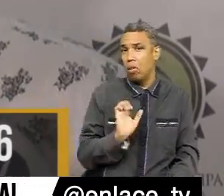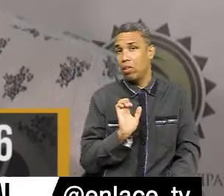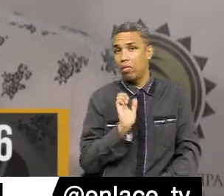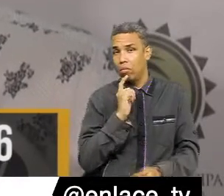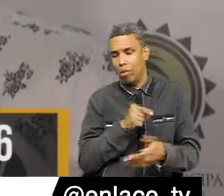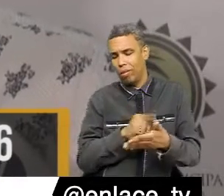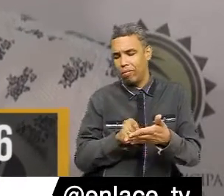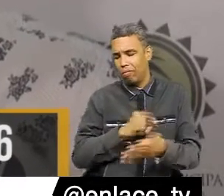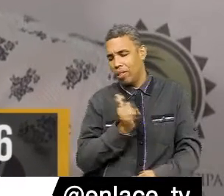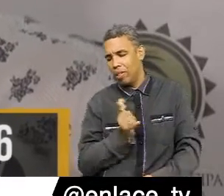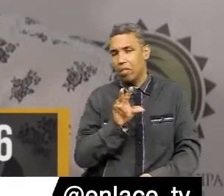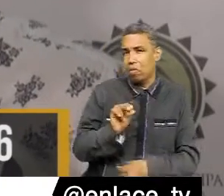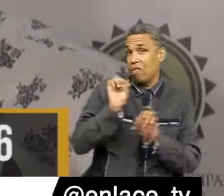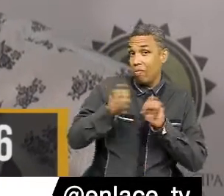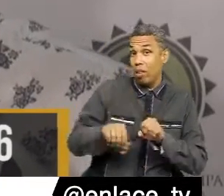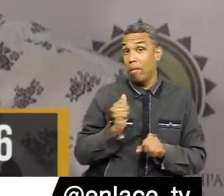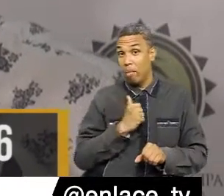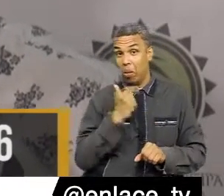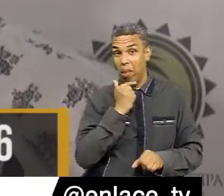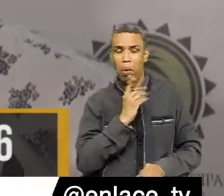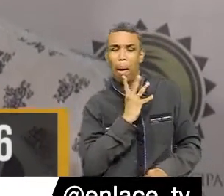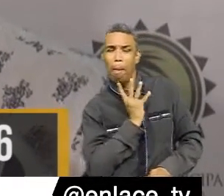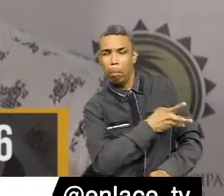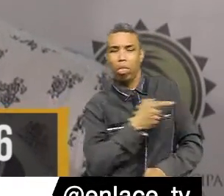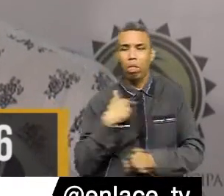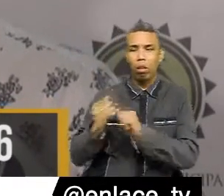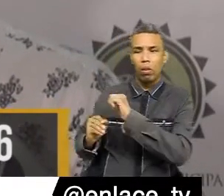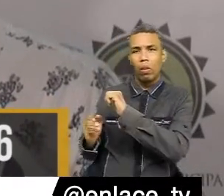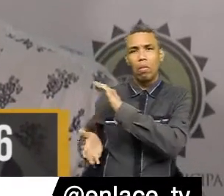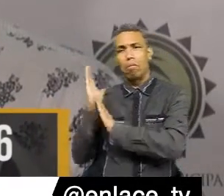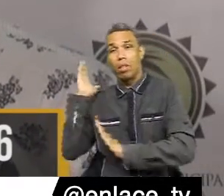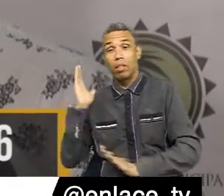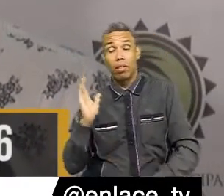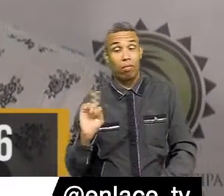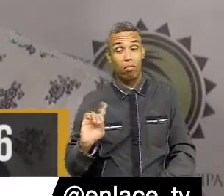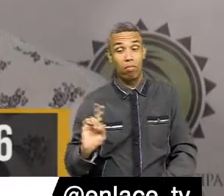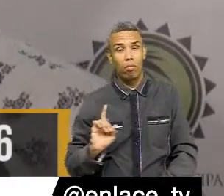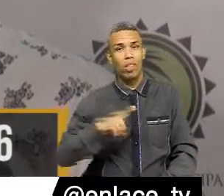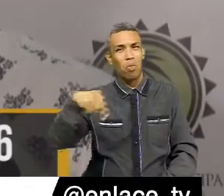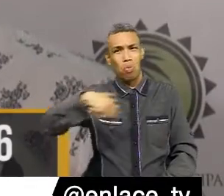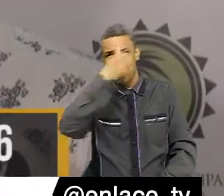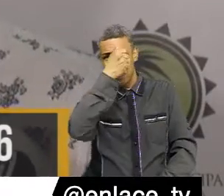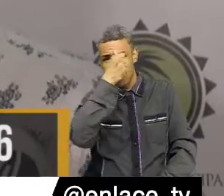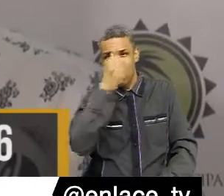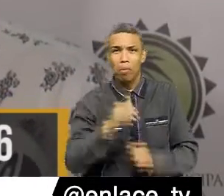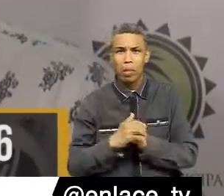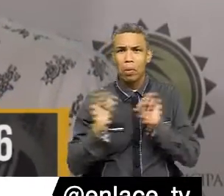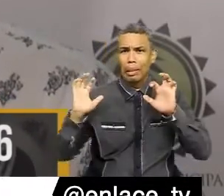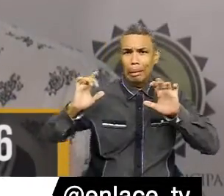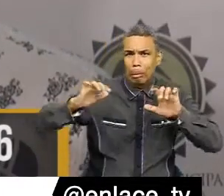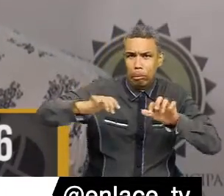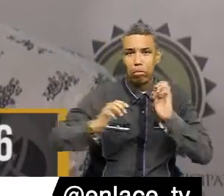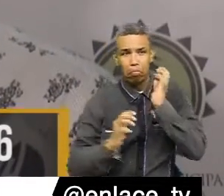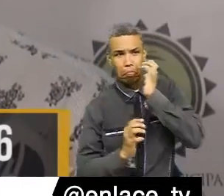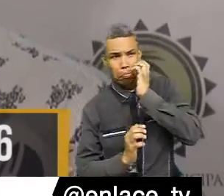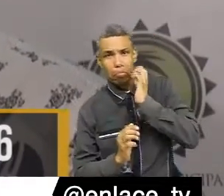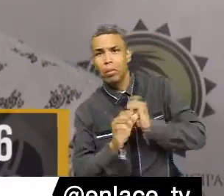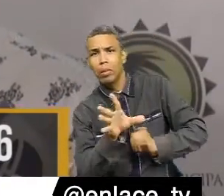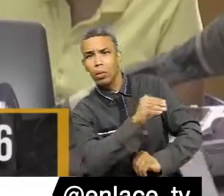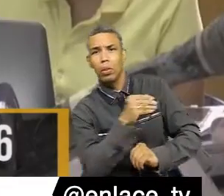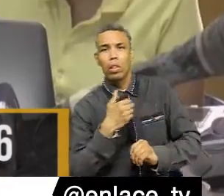Sí, hoy se vivió un ambiente mucho mejor. Yo creo que llegaron cansados ya hoy, no tenían como fuerzas y ganas de